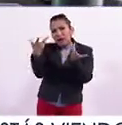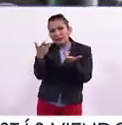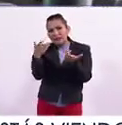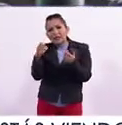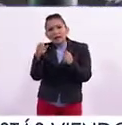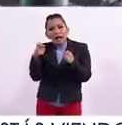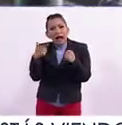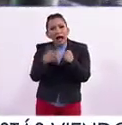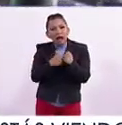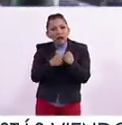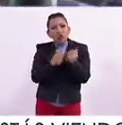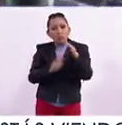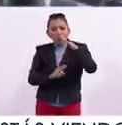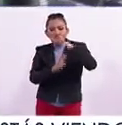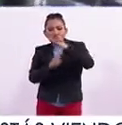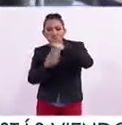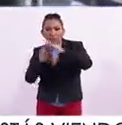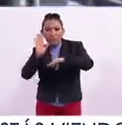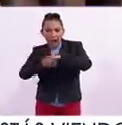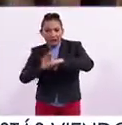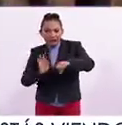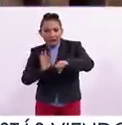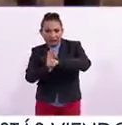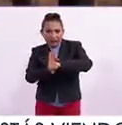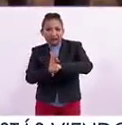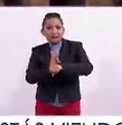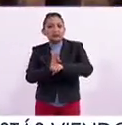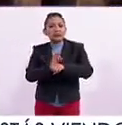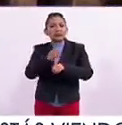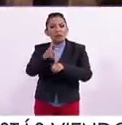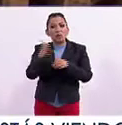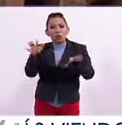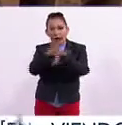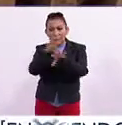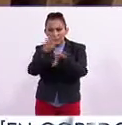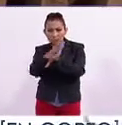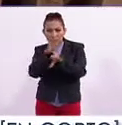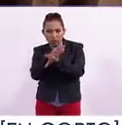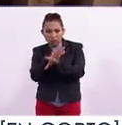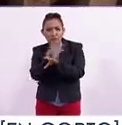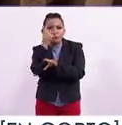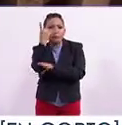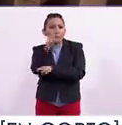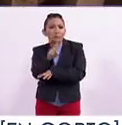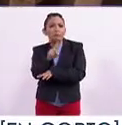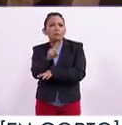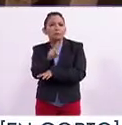refuerzos adicionales, algunas modificaciones para